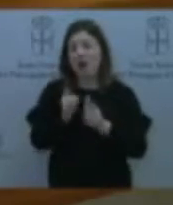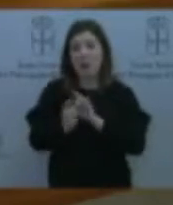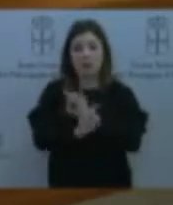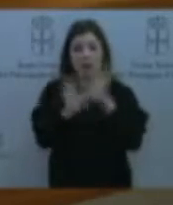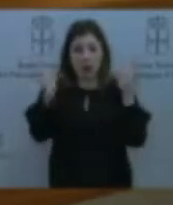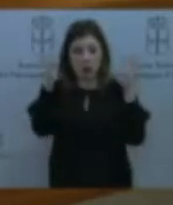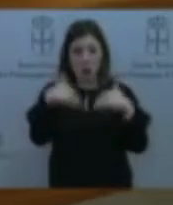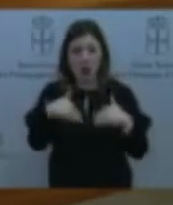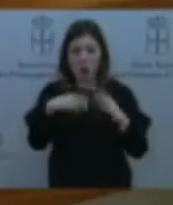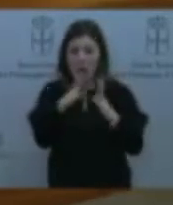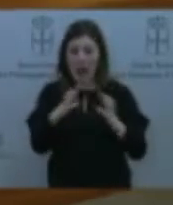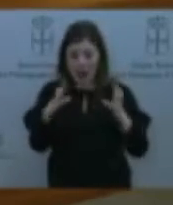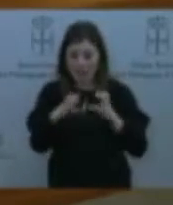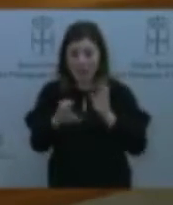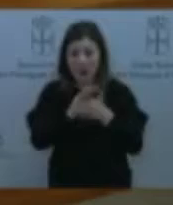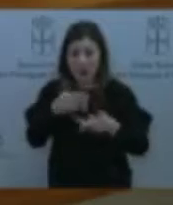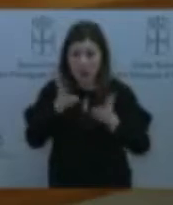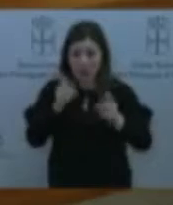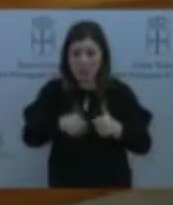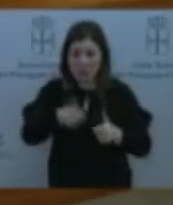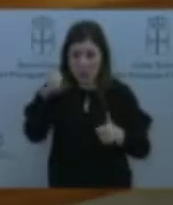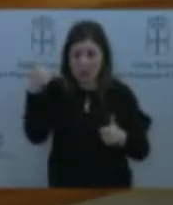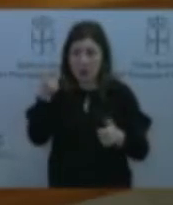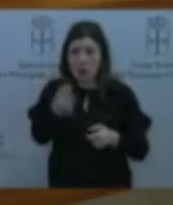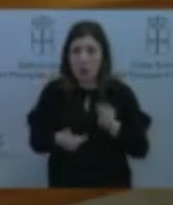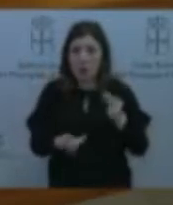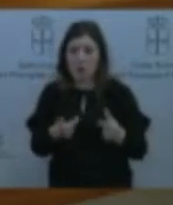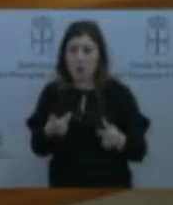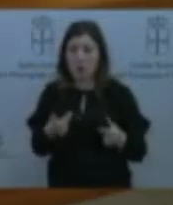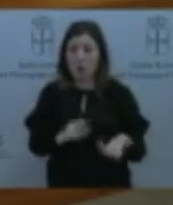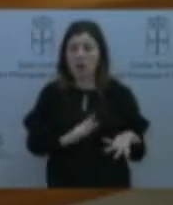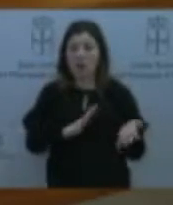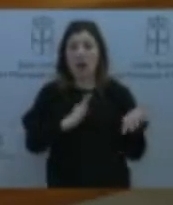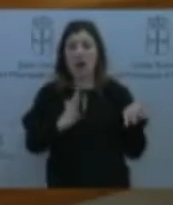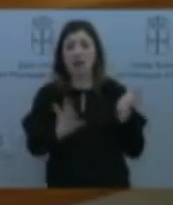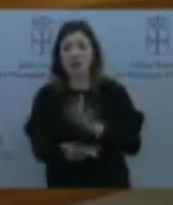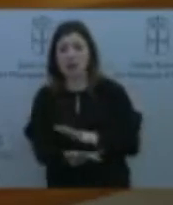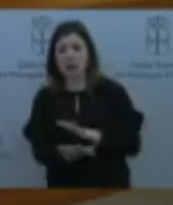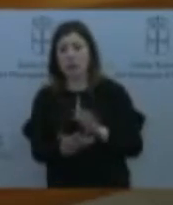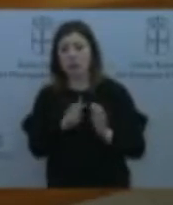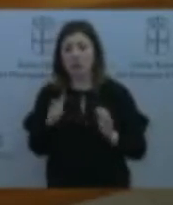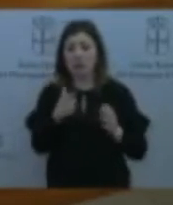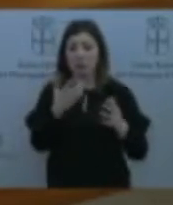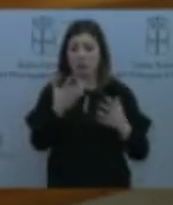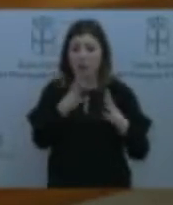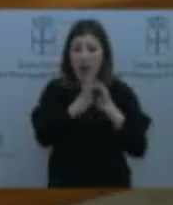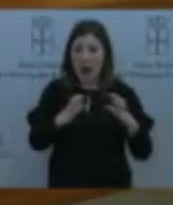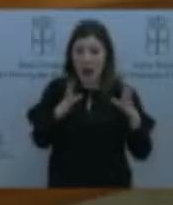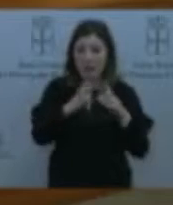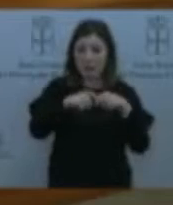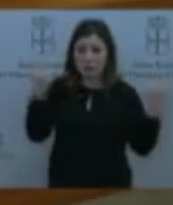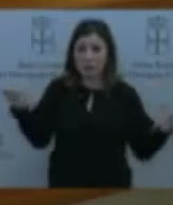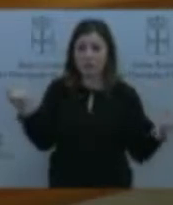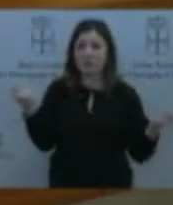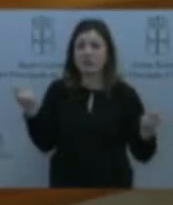poco a poco, durante todo este ciclo, transformando en desafección, en ansias de ruptura, ¿no? Tras el Occupy Wall Street, llegó Sanders y